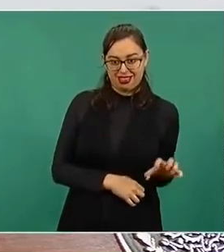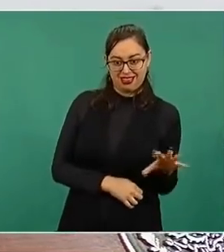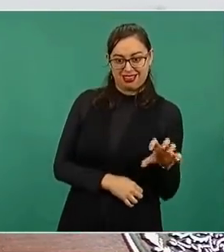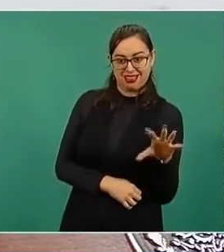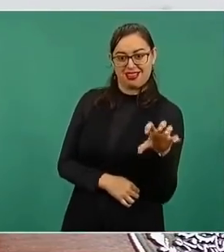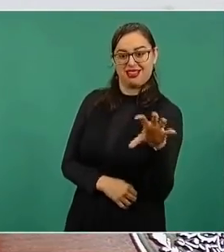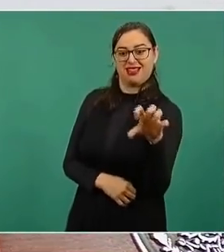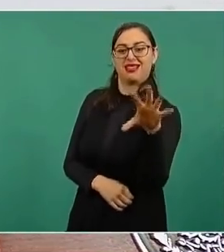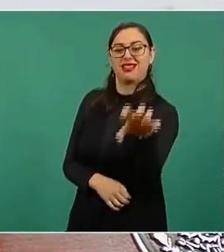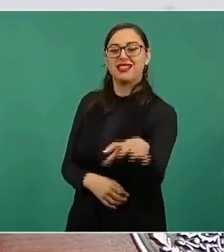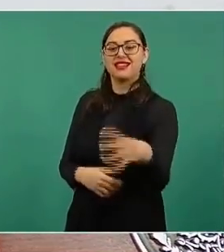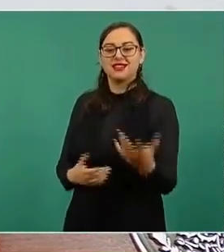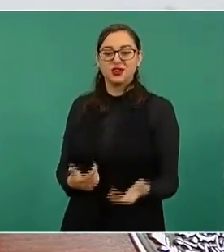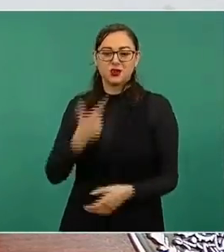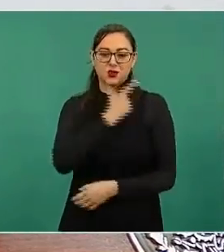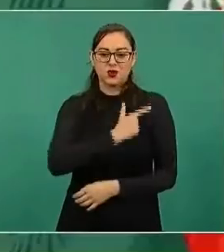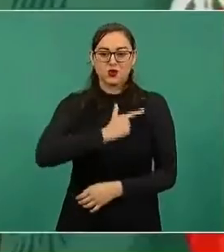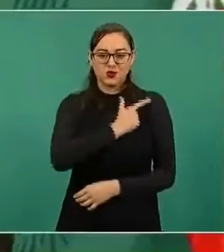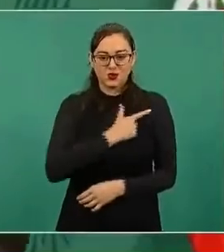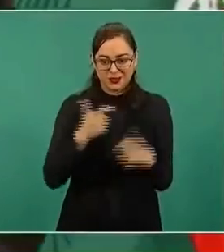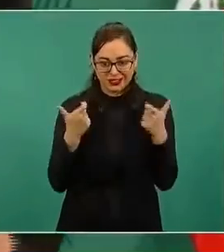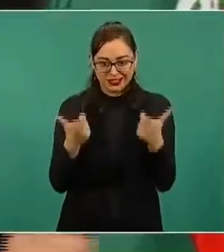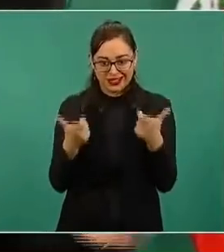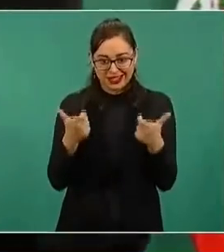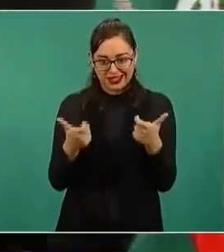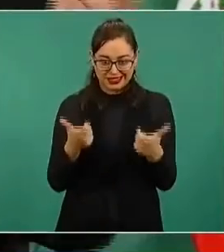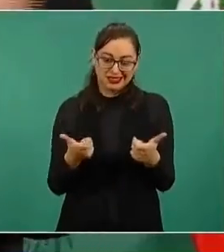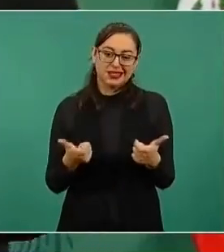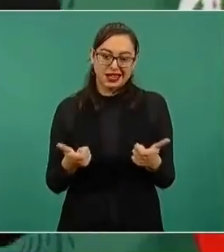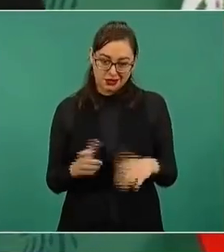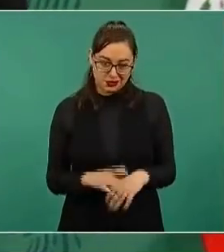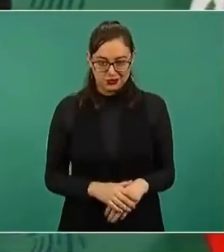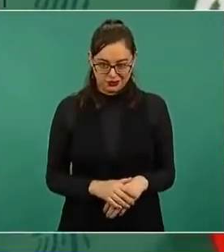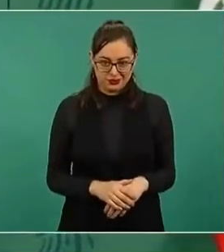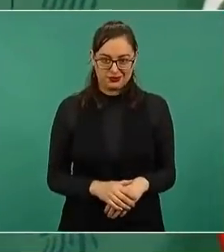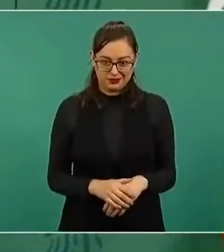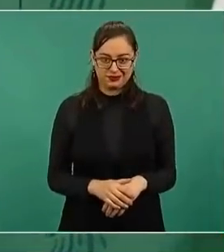brazo, y que se hizo el milagro porque el brazo